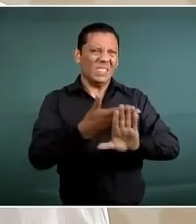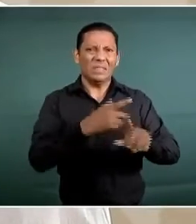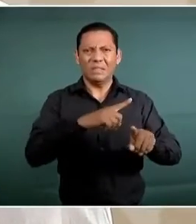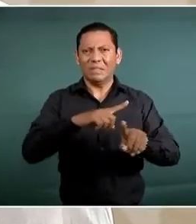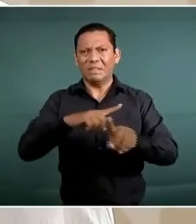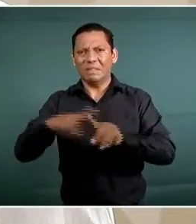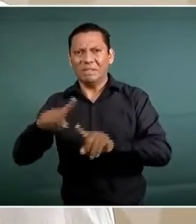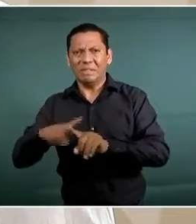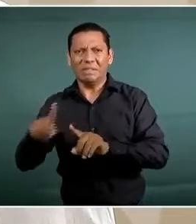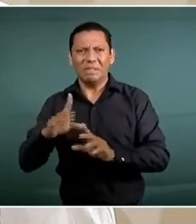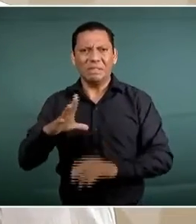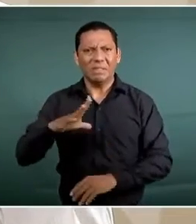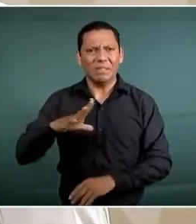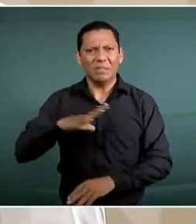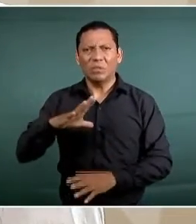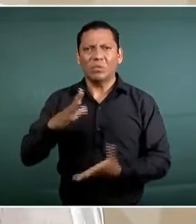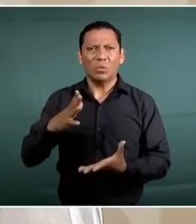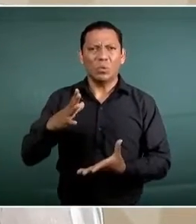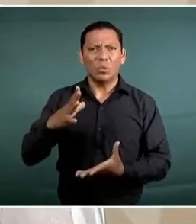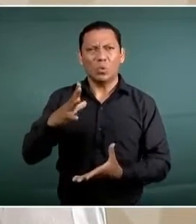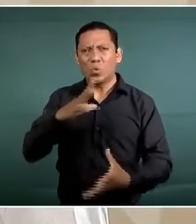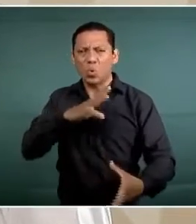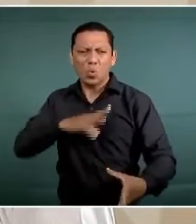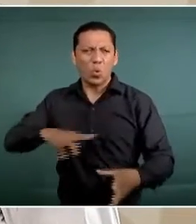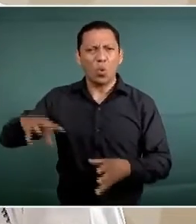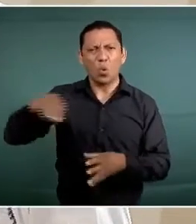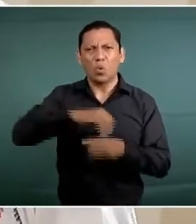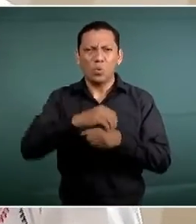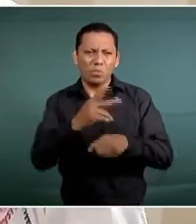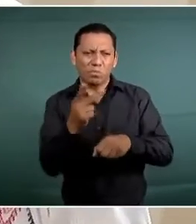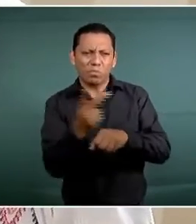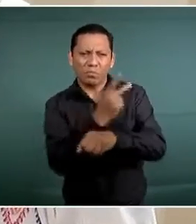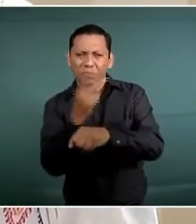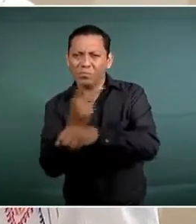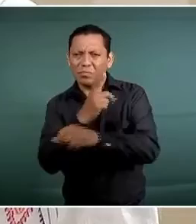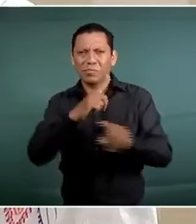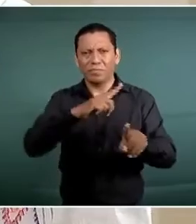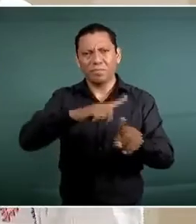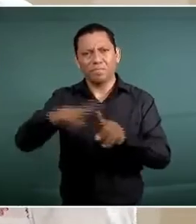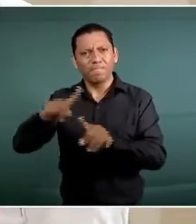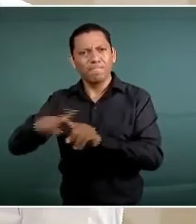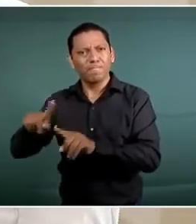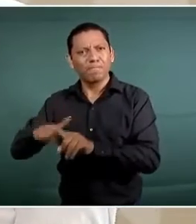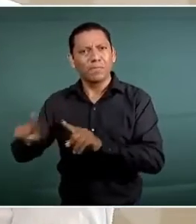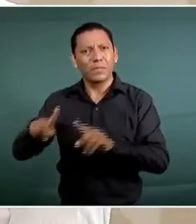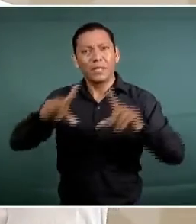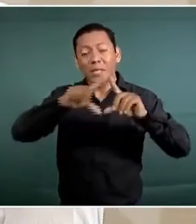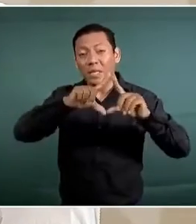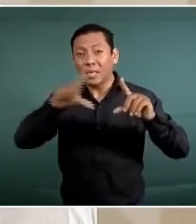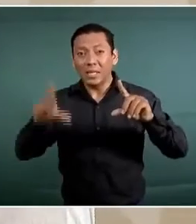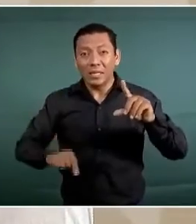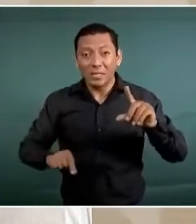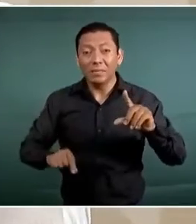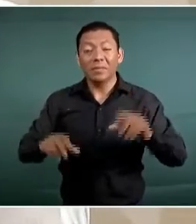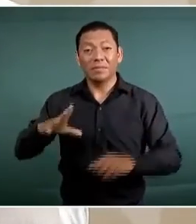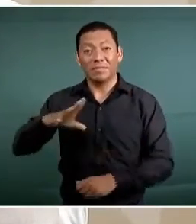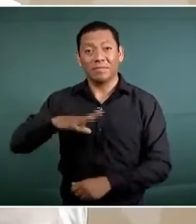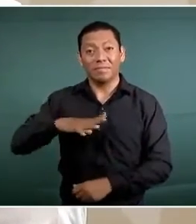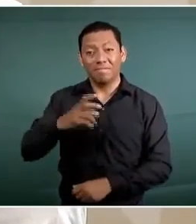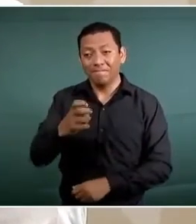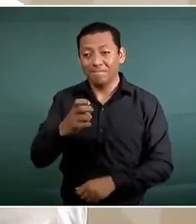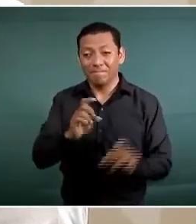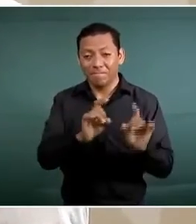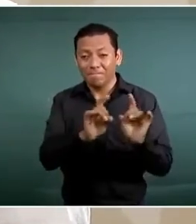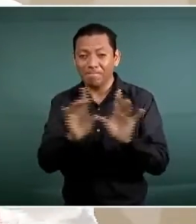todo lo que se presenta en el país, lo que sucede en el país.